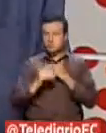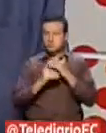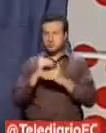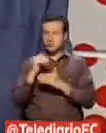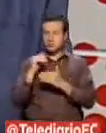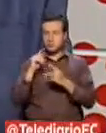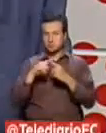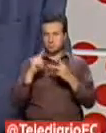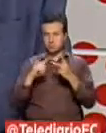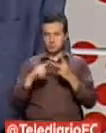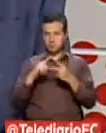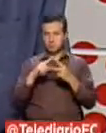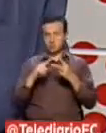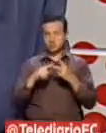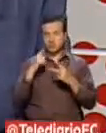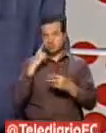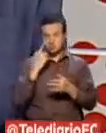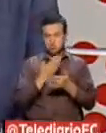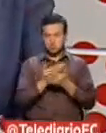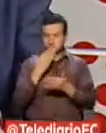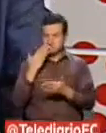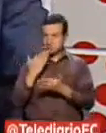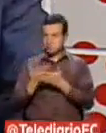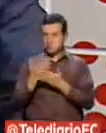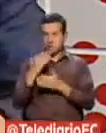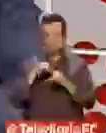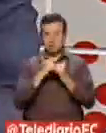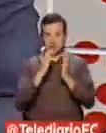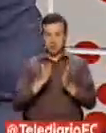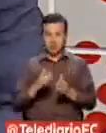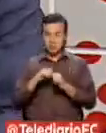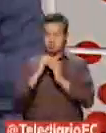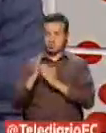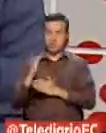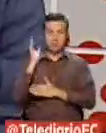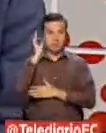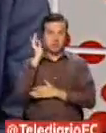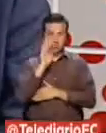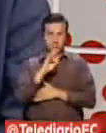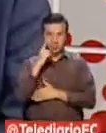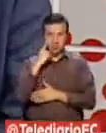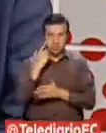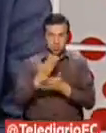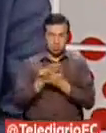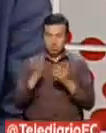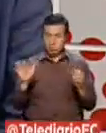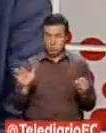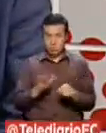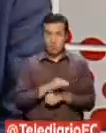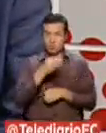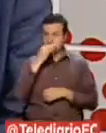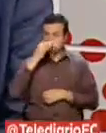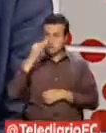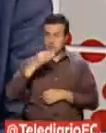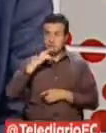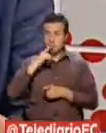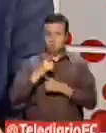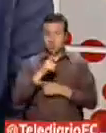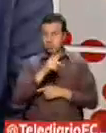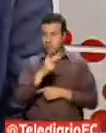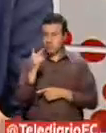de sustanciación de los argumentos en contra de las asambleístas, ¿cree usted que está lo suficientemente confirmado que